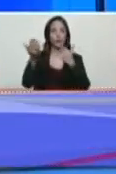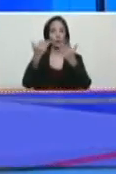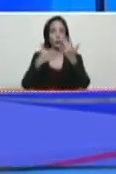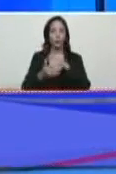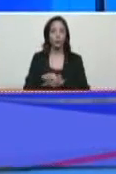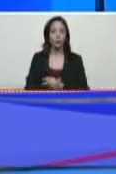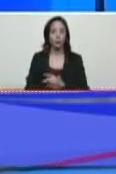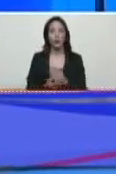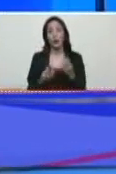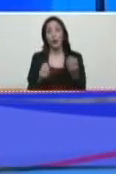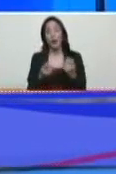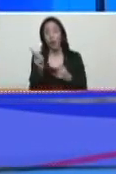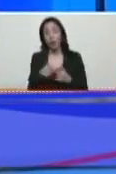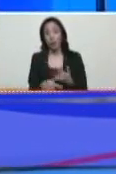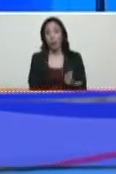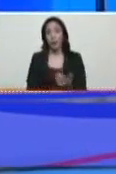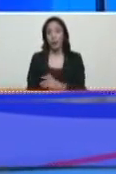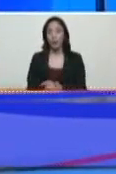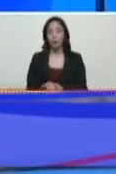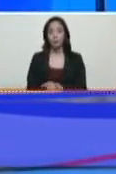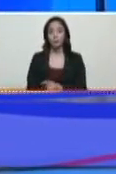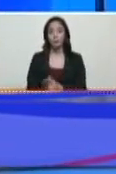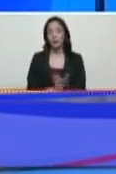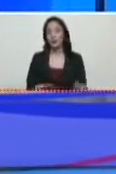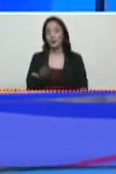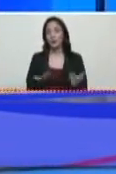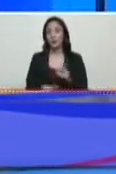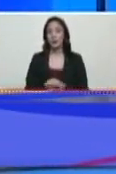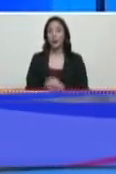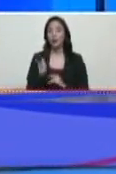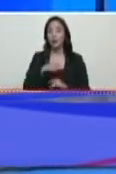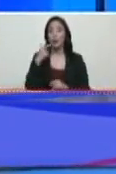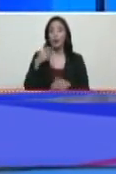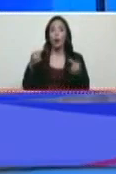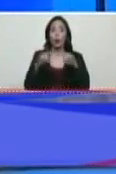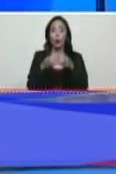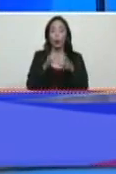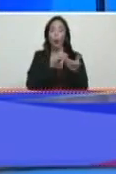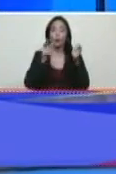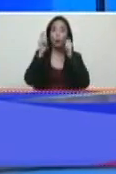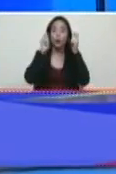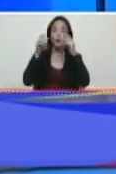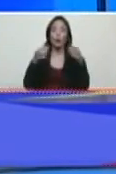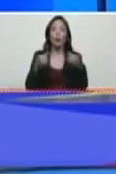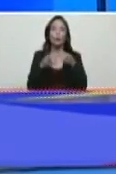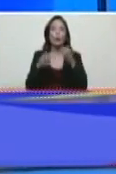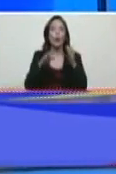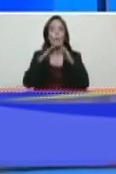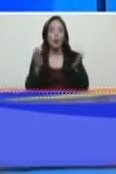además olvidé decirle, presidente, que en el marco de la Organización Mundial del Turismo este año